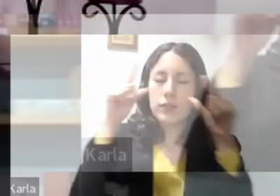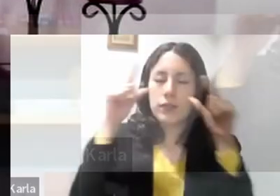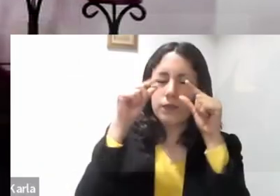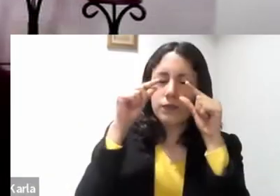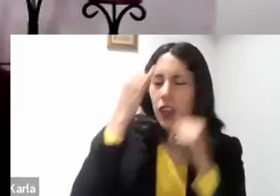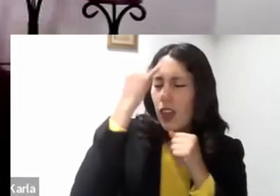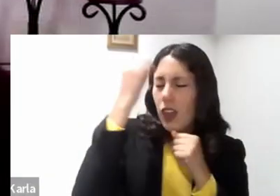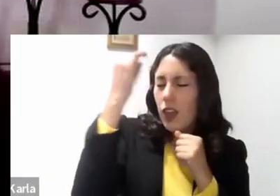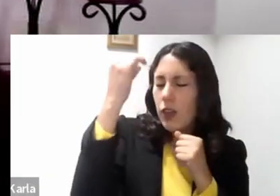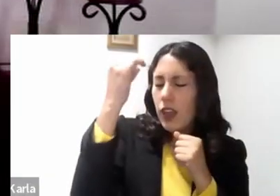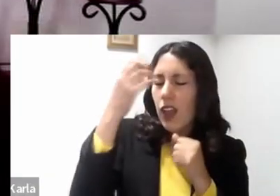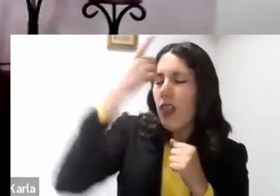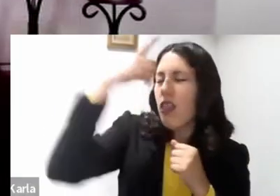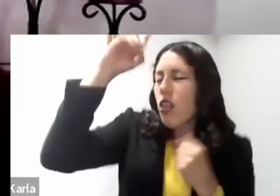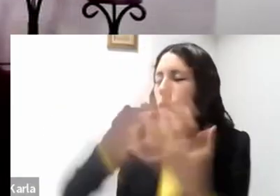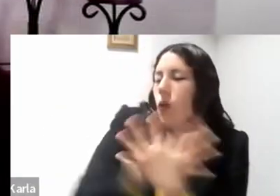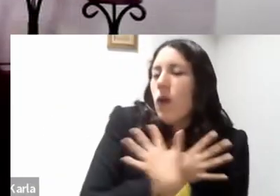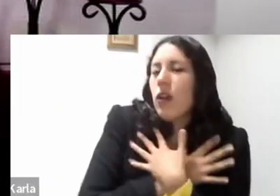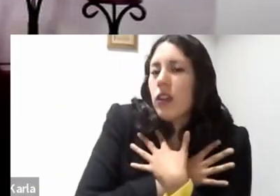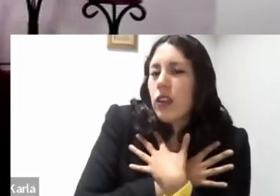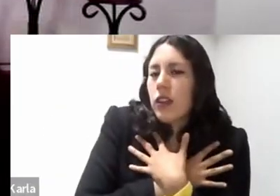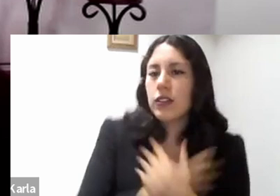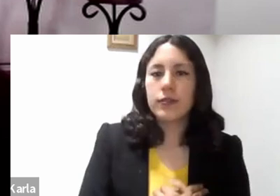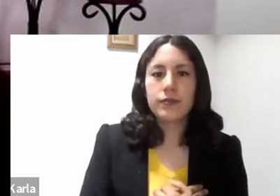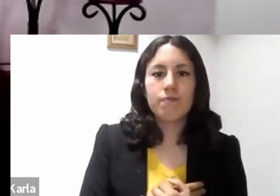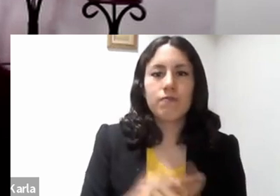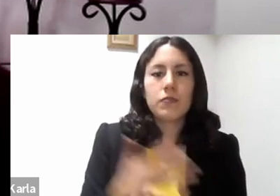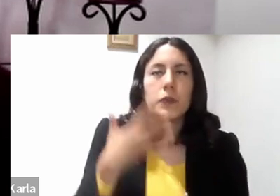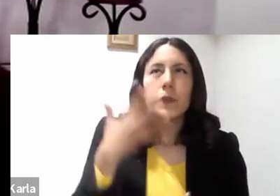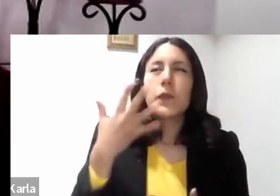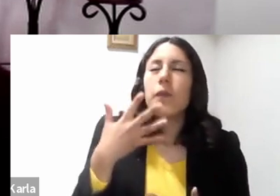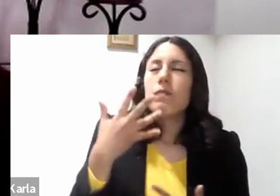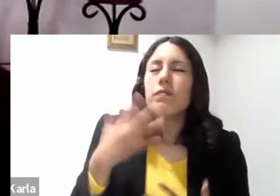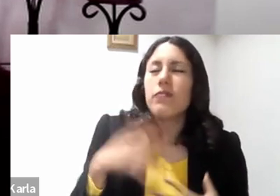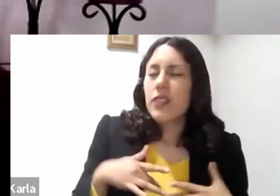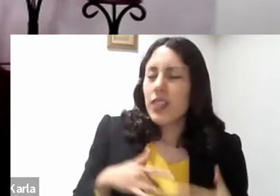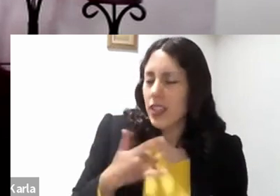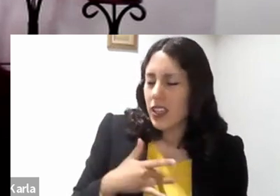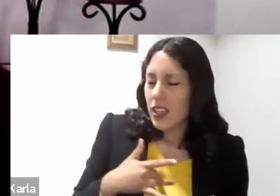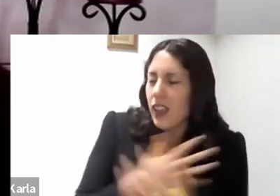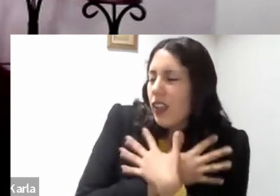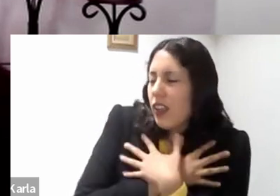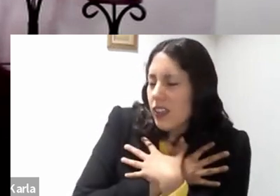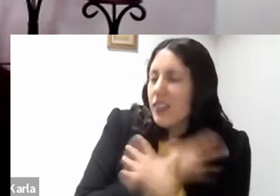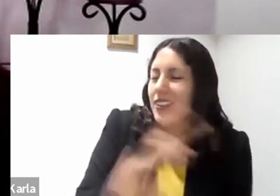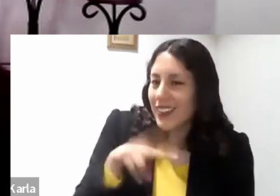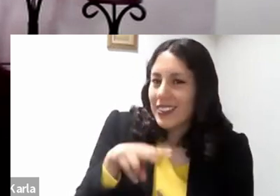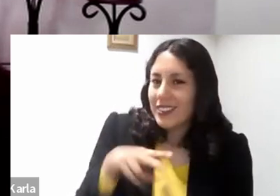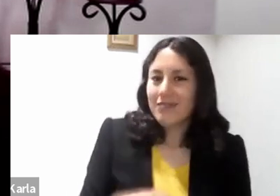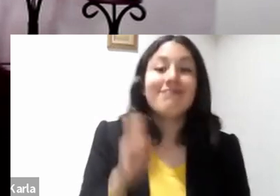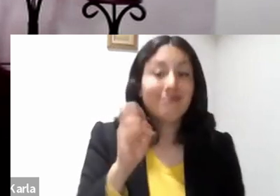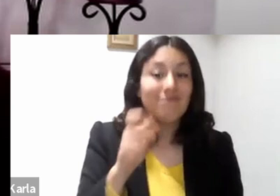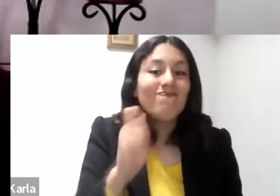y respiro profundo me permito sentir ese abrazo eso es una contemplación hay gente que